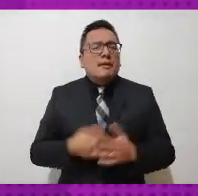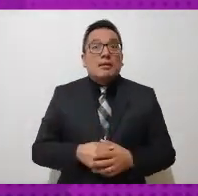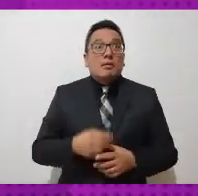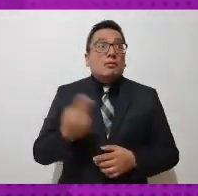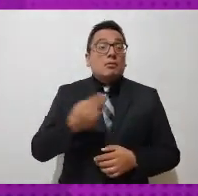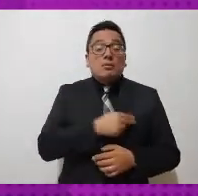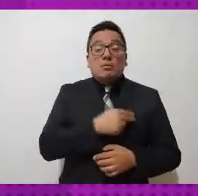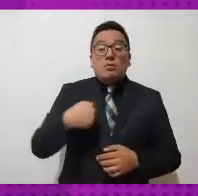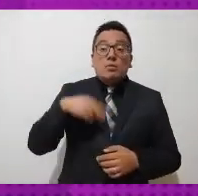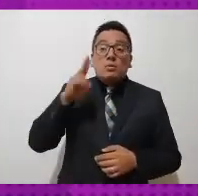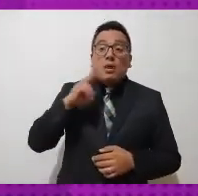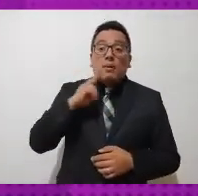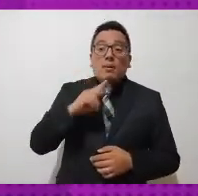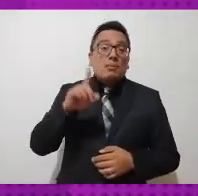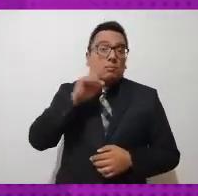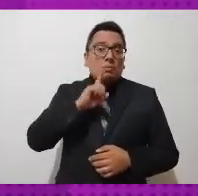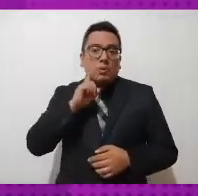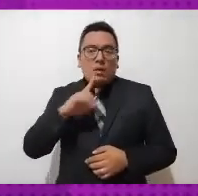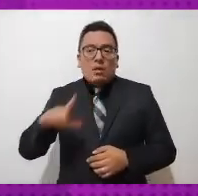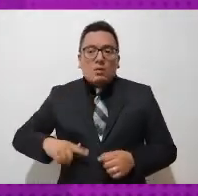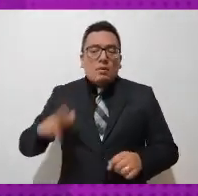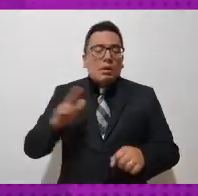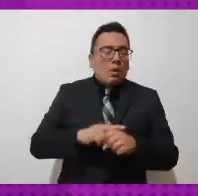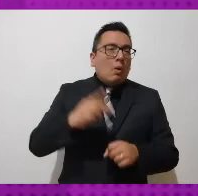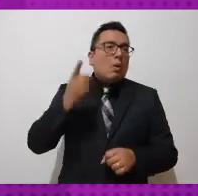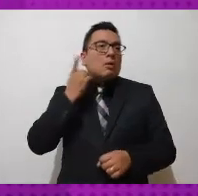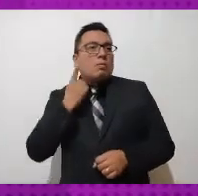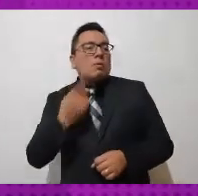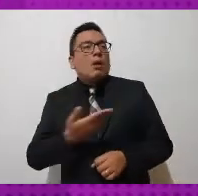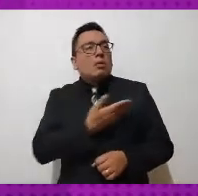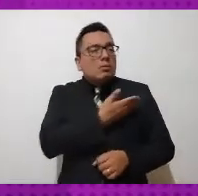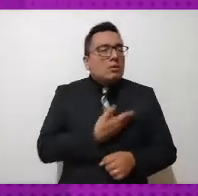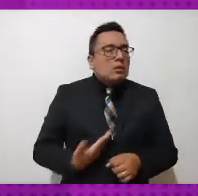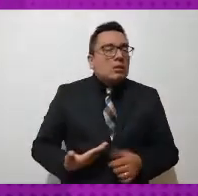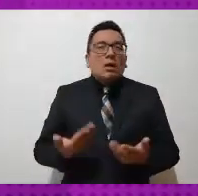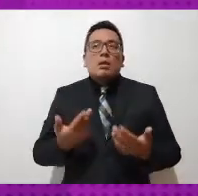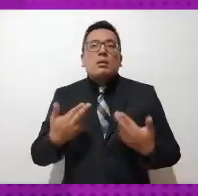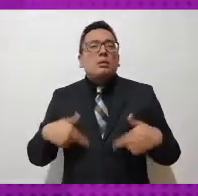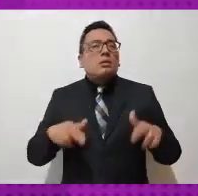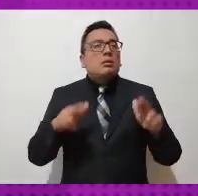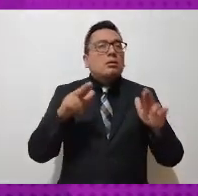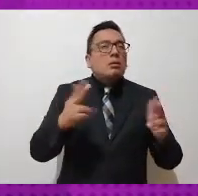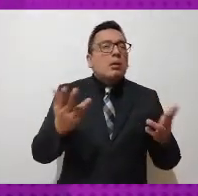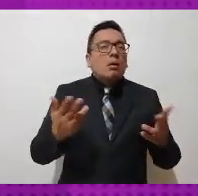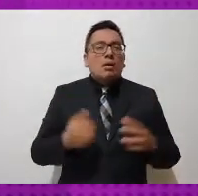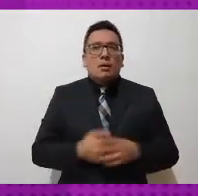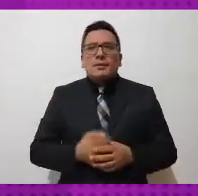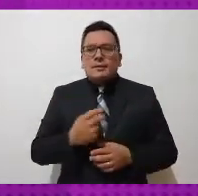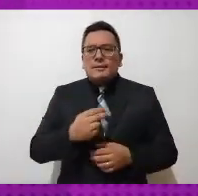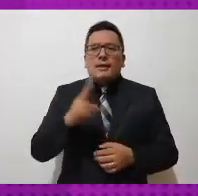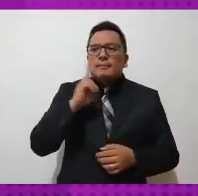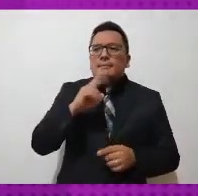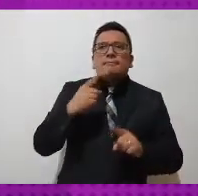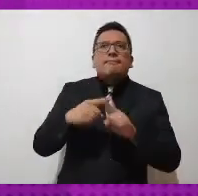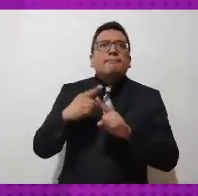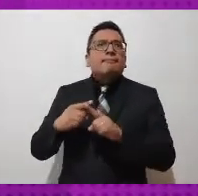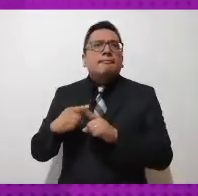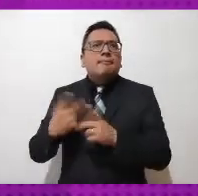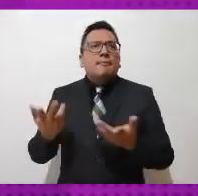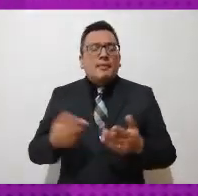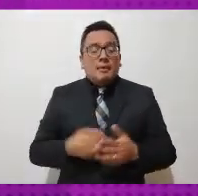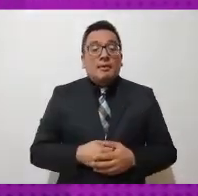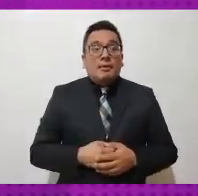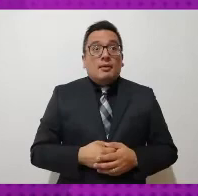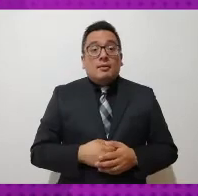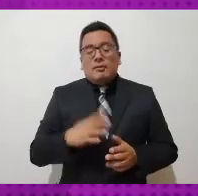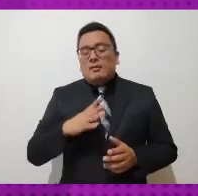cantidad de mujeres que ocupan gubernaturas, diputaciones, presidencias municipales, regidurías y además, claro, en cualquier espacio, o